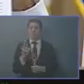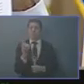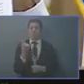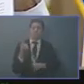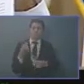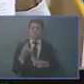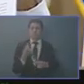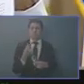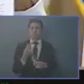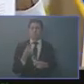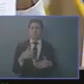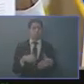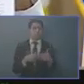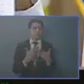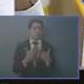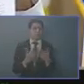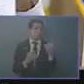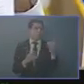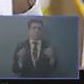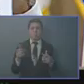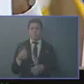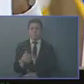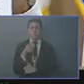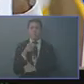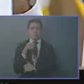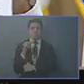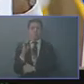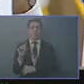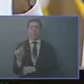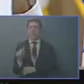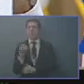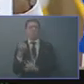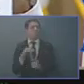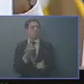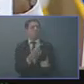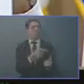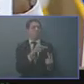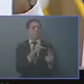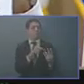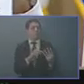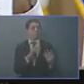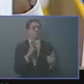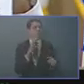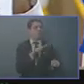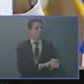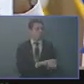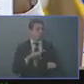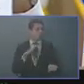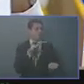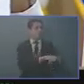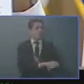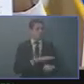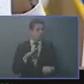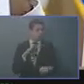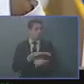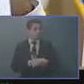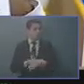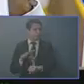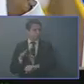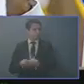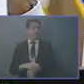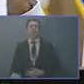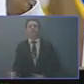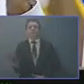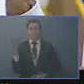evitar detenciones arbitrarias en cumplimiento al mandato dado por la Sala de lo Constitucional.